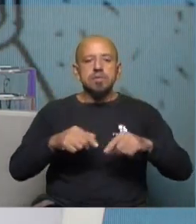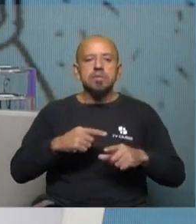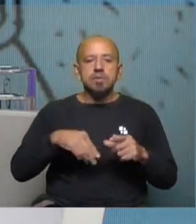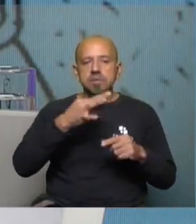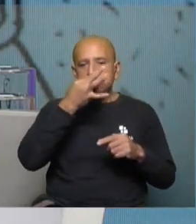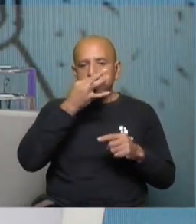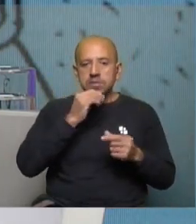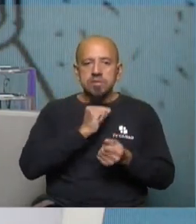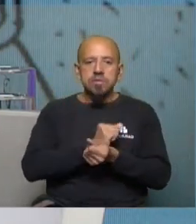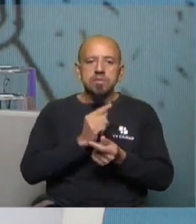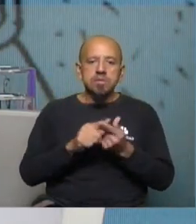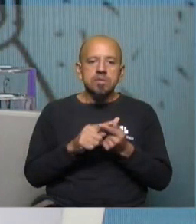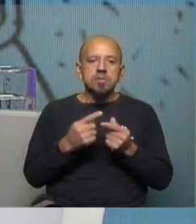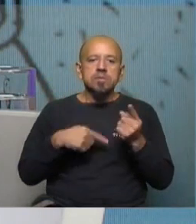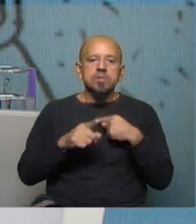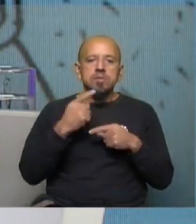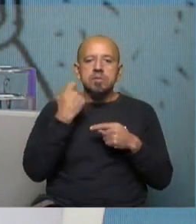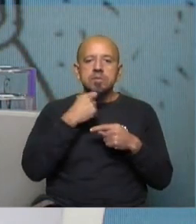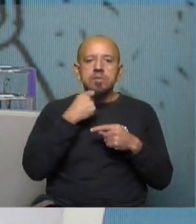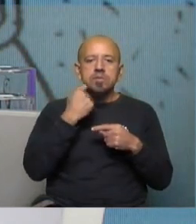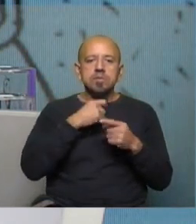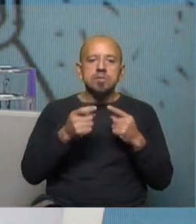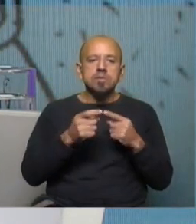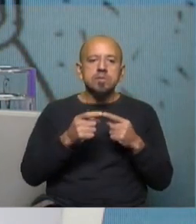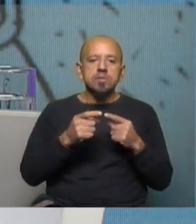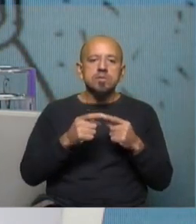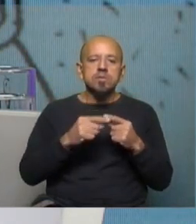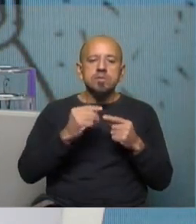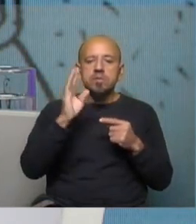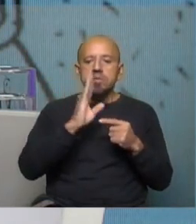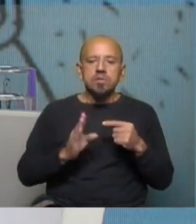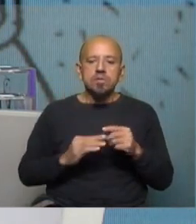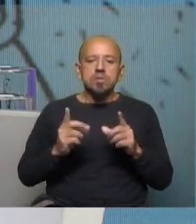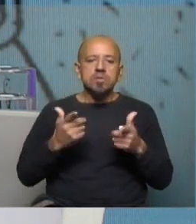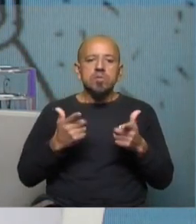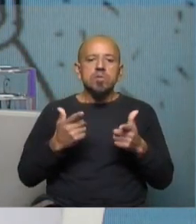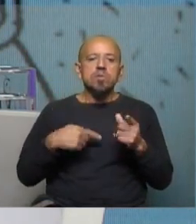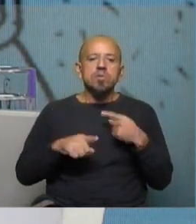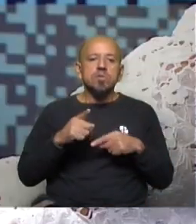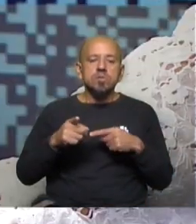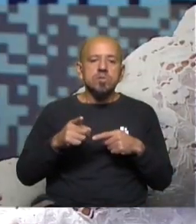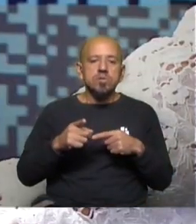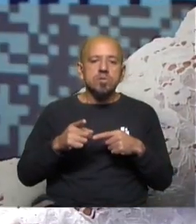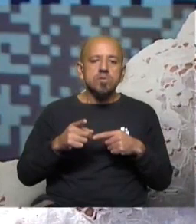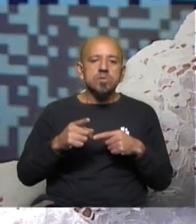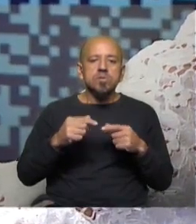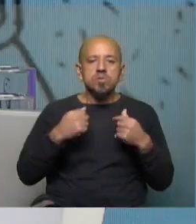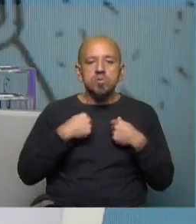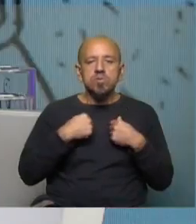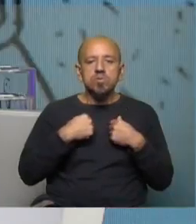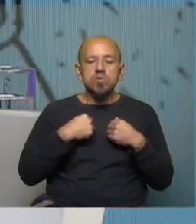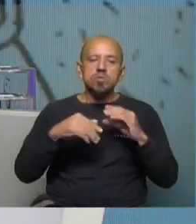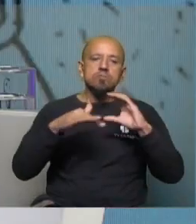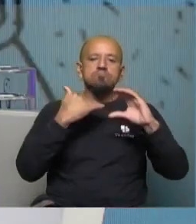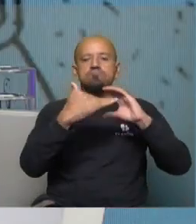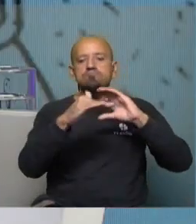Este pero le faltaba todos los datos de Brasil para abajo no tenían y él se ha especializado en eso Entonces yo cartiándome